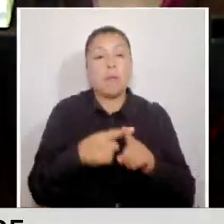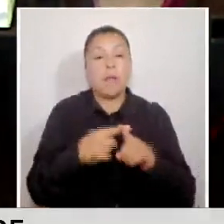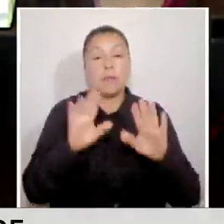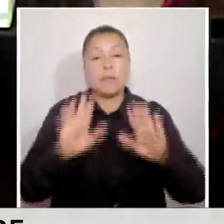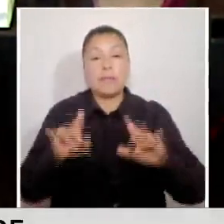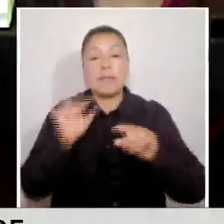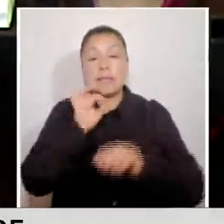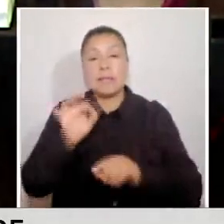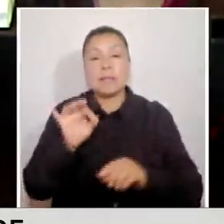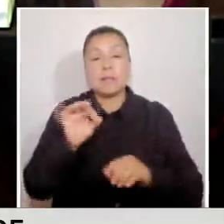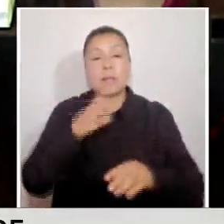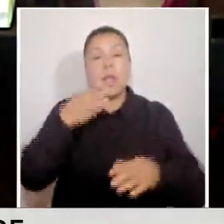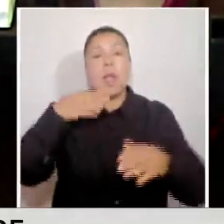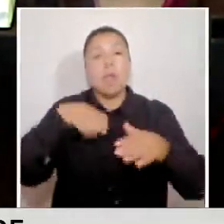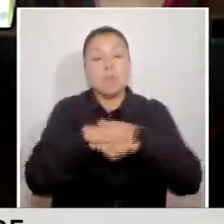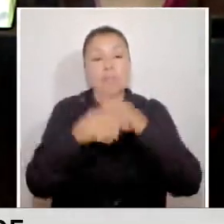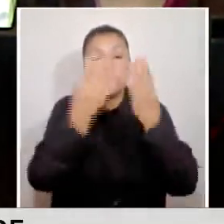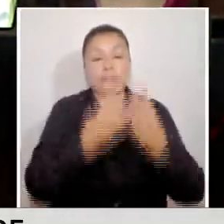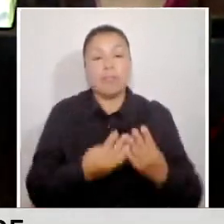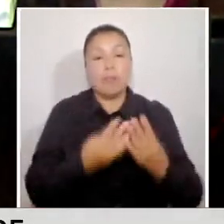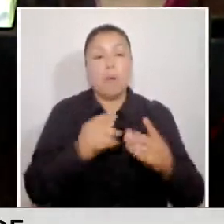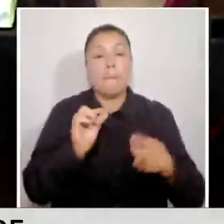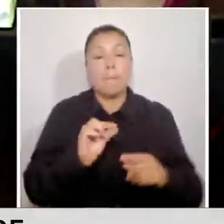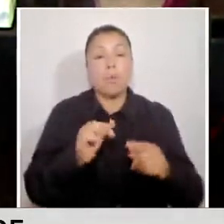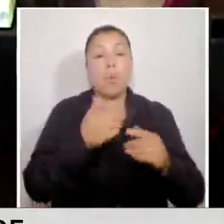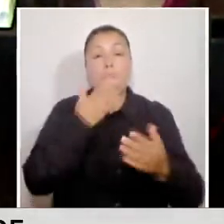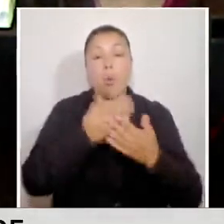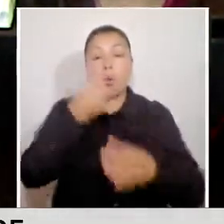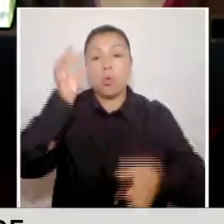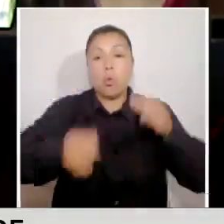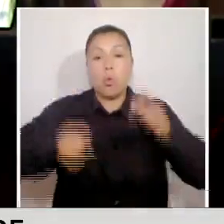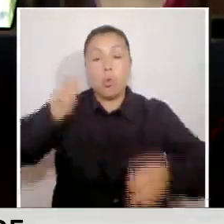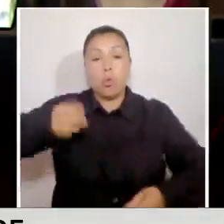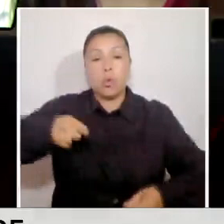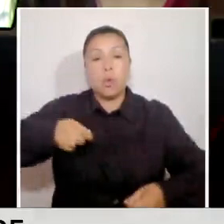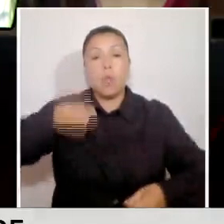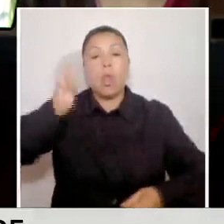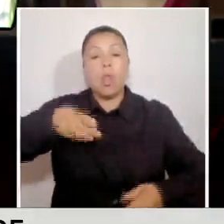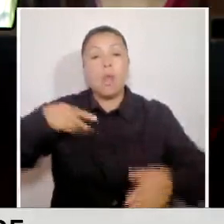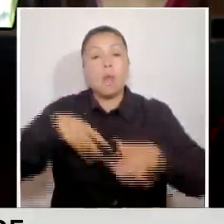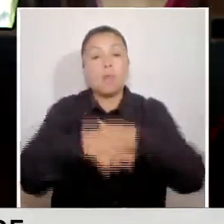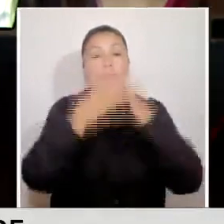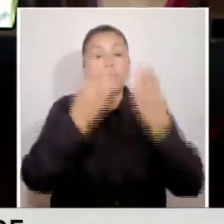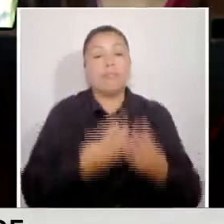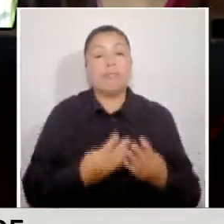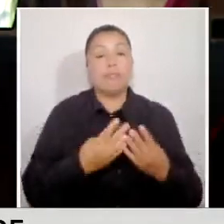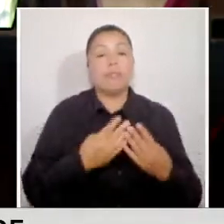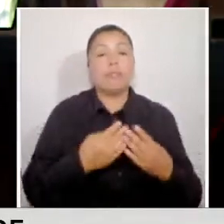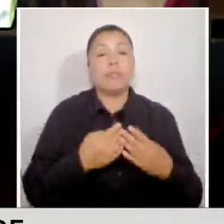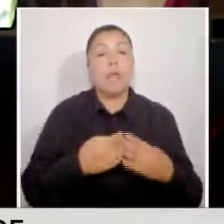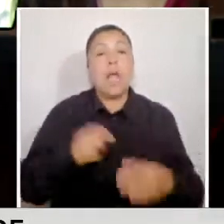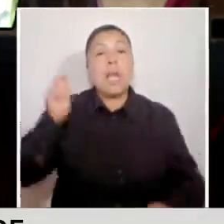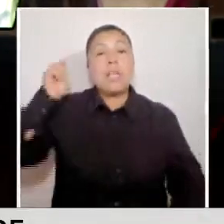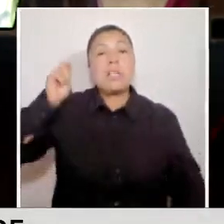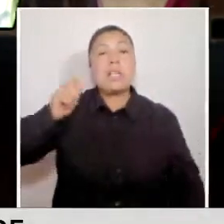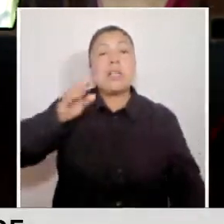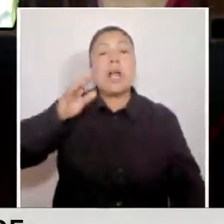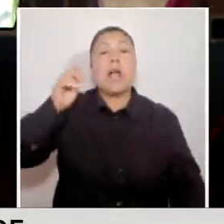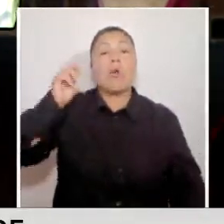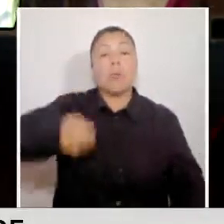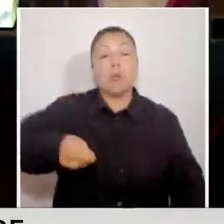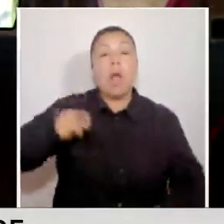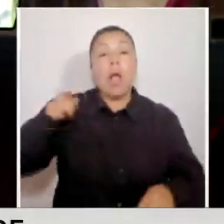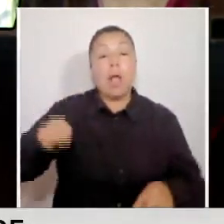internación provisoria presidente es decir cuando un tribunal Establece que un menor tiene que ir a internación provisoria y se está apelando a esa internación